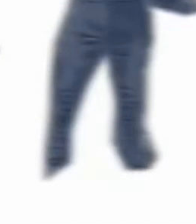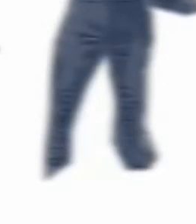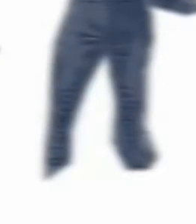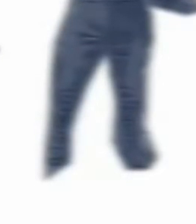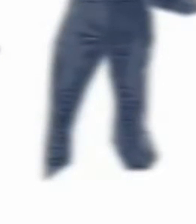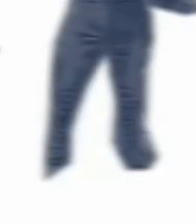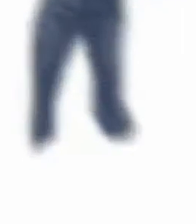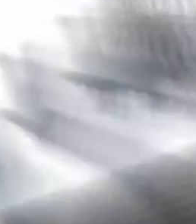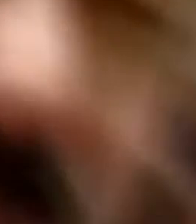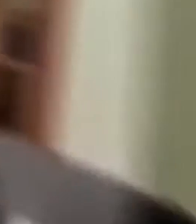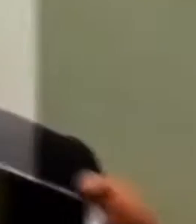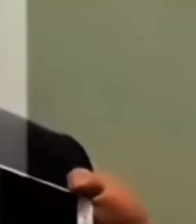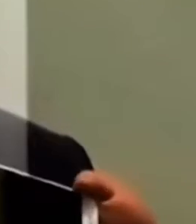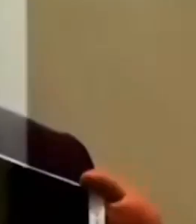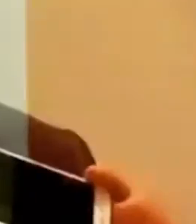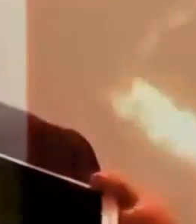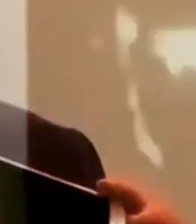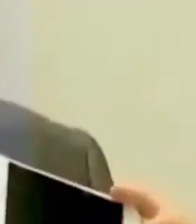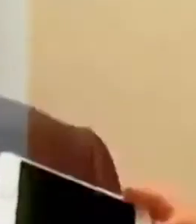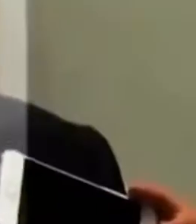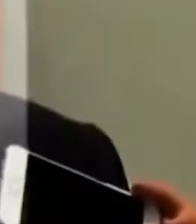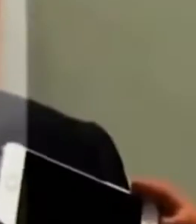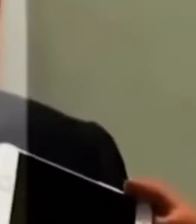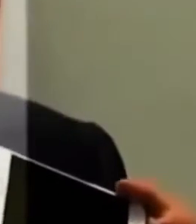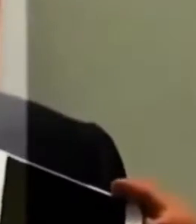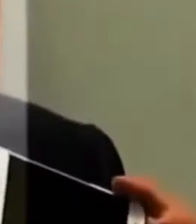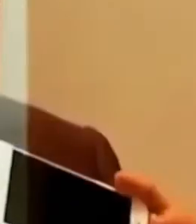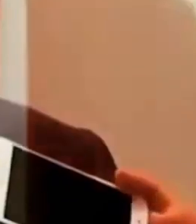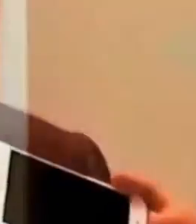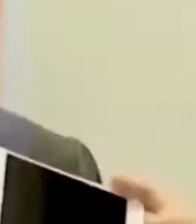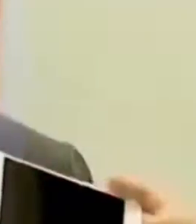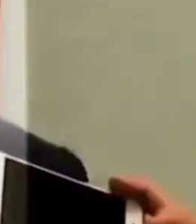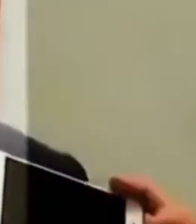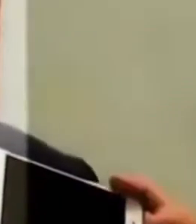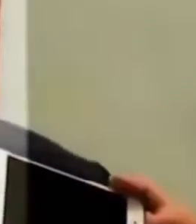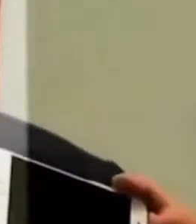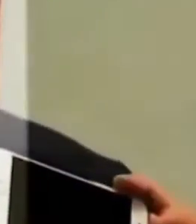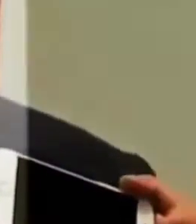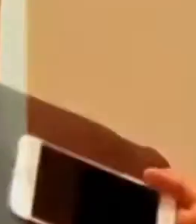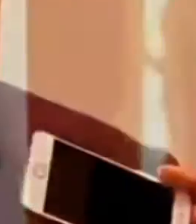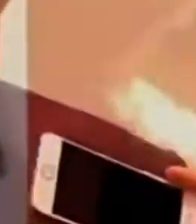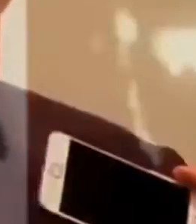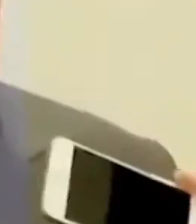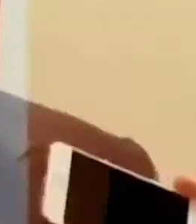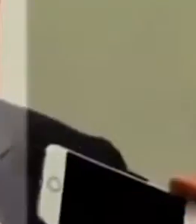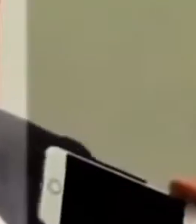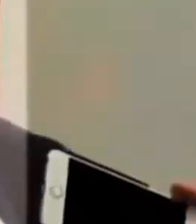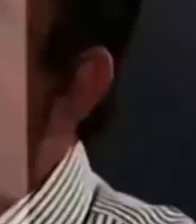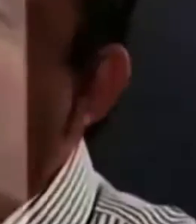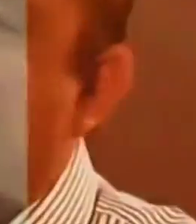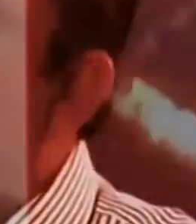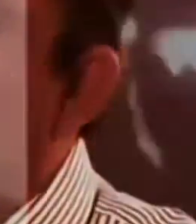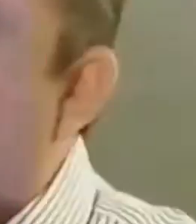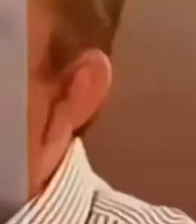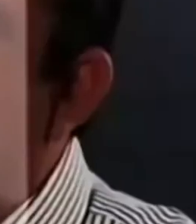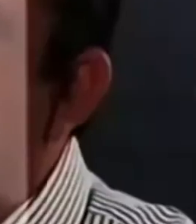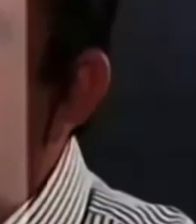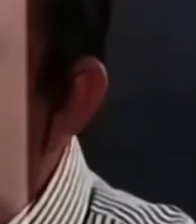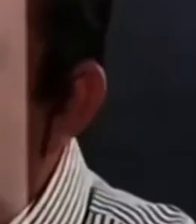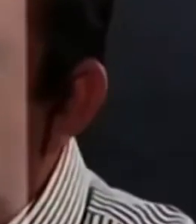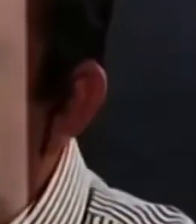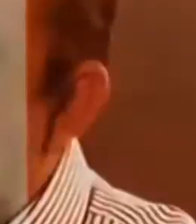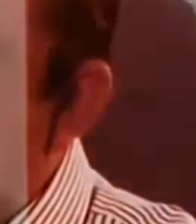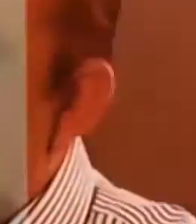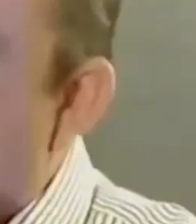vehículo y no se revisara. Beitia dejó ir a la camioneta, en la que, según su contacto con los Beltrán Leiva, posiblemente se encontraba el